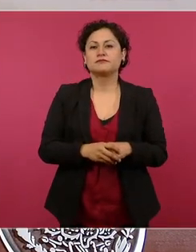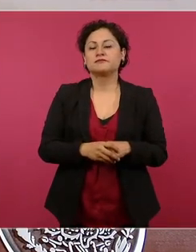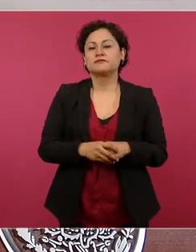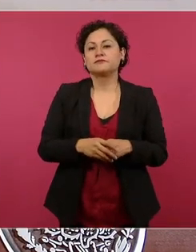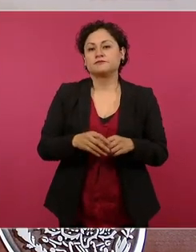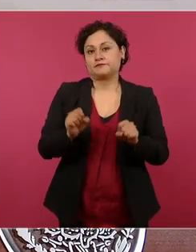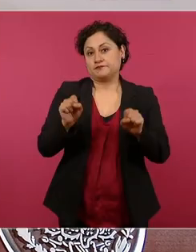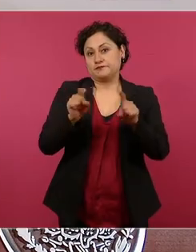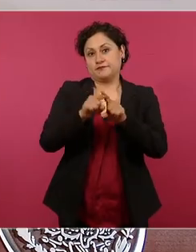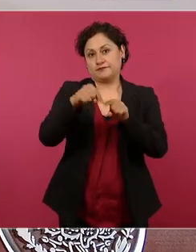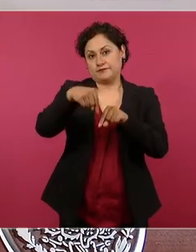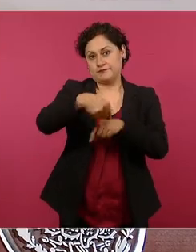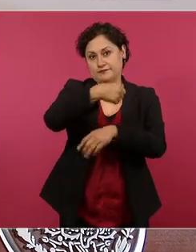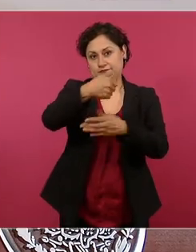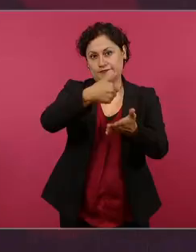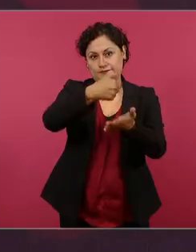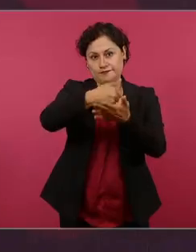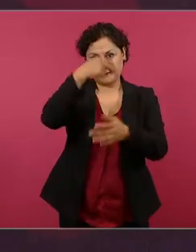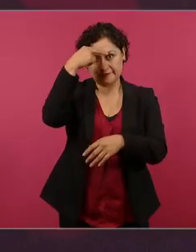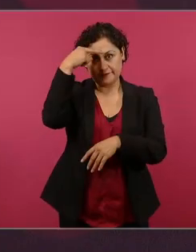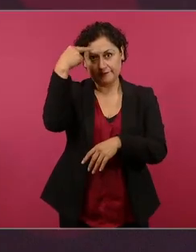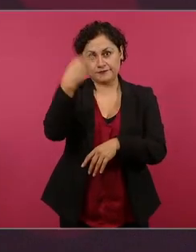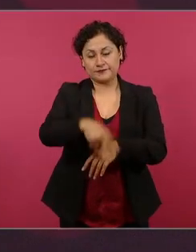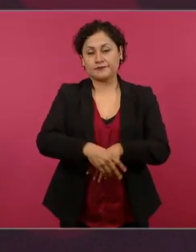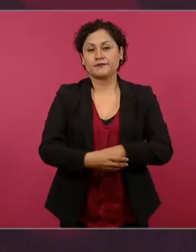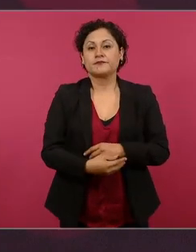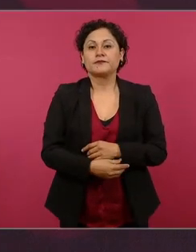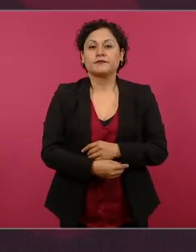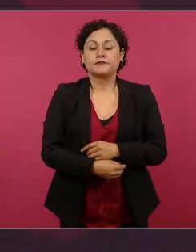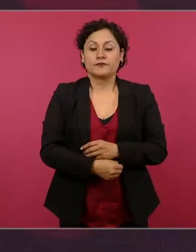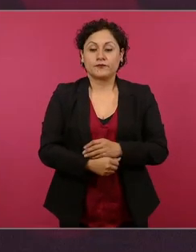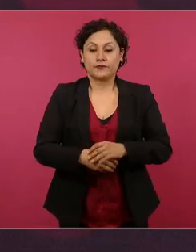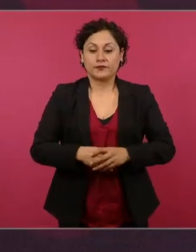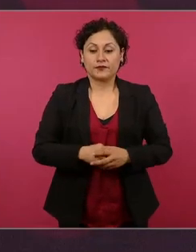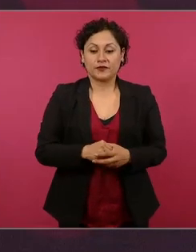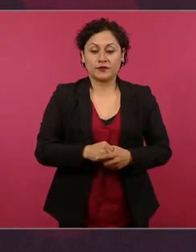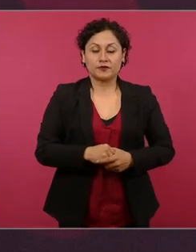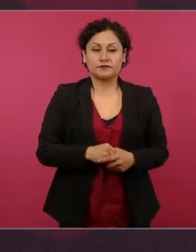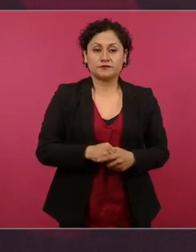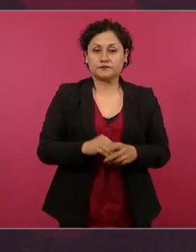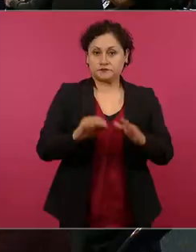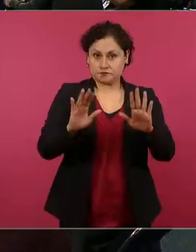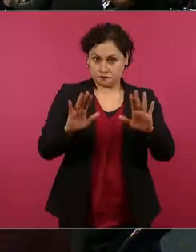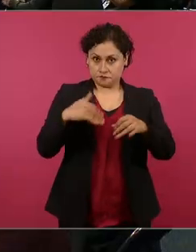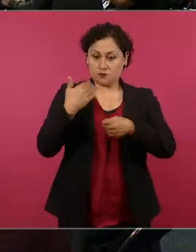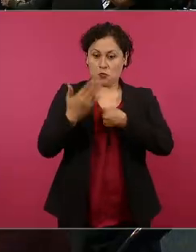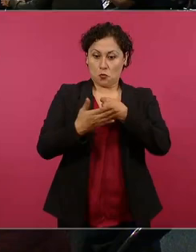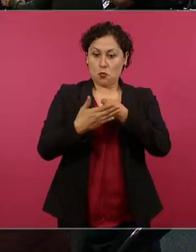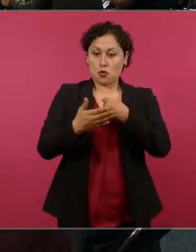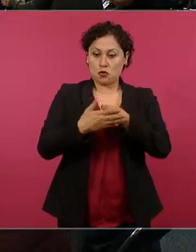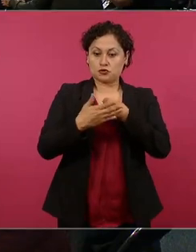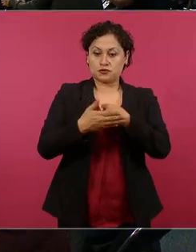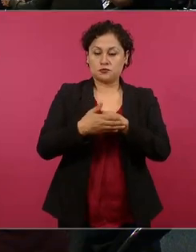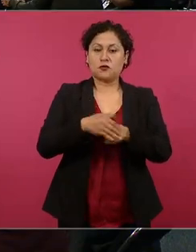de México. Cuando se pueda, vamos